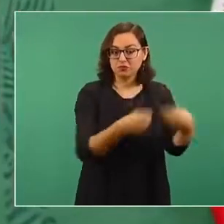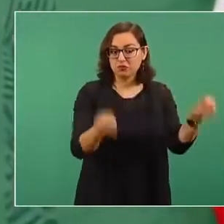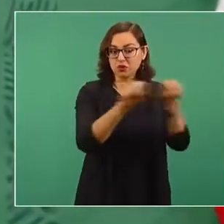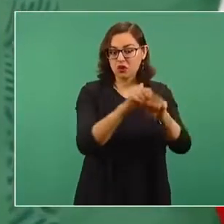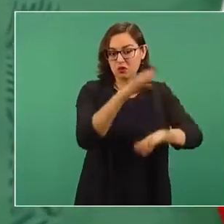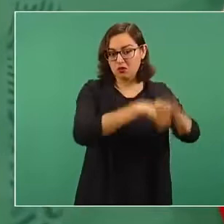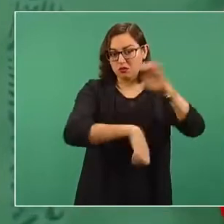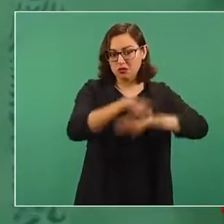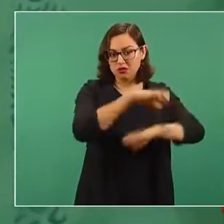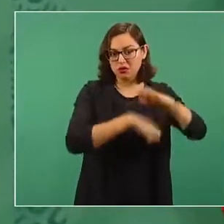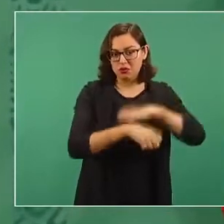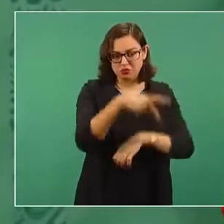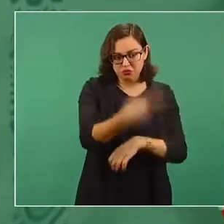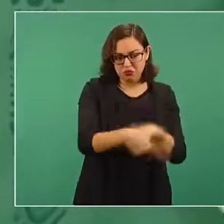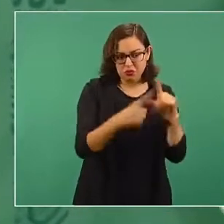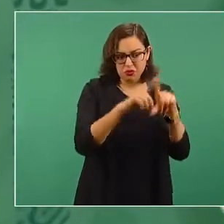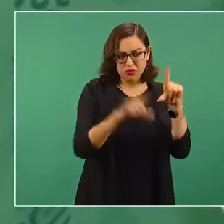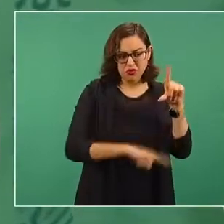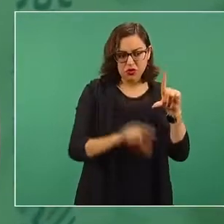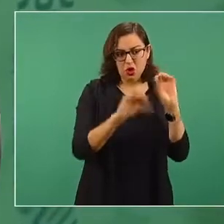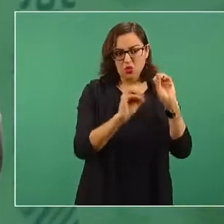nacional o extranjera.